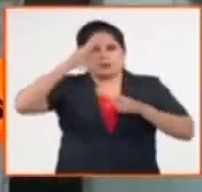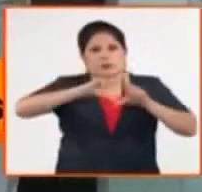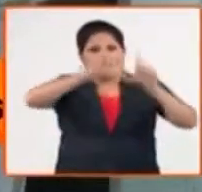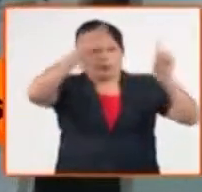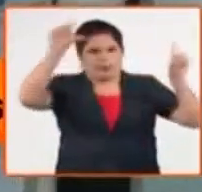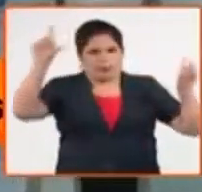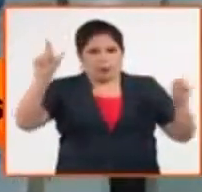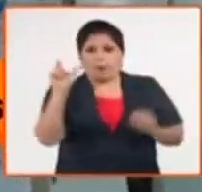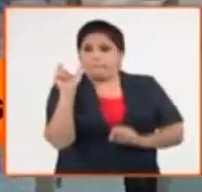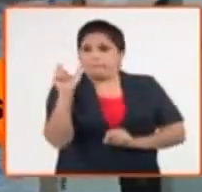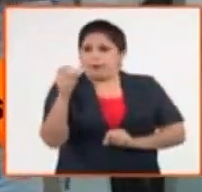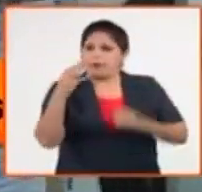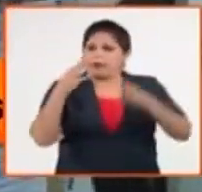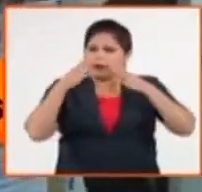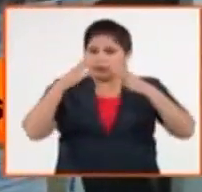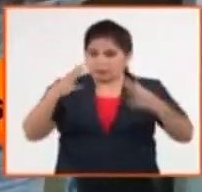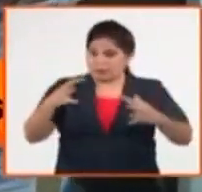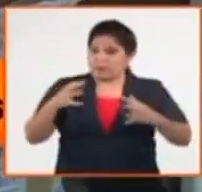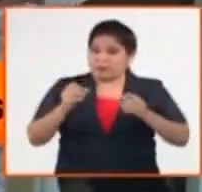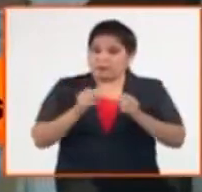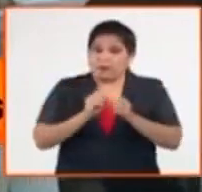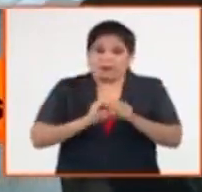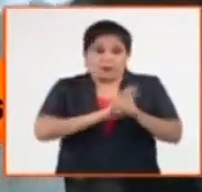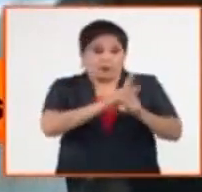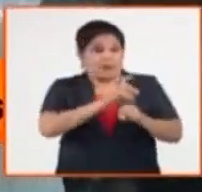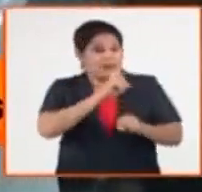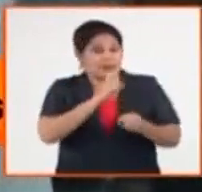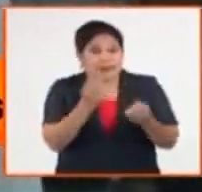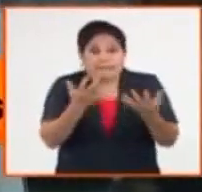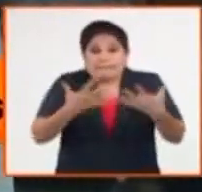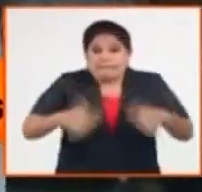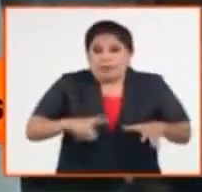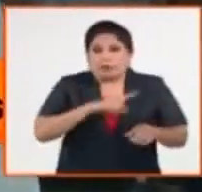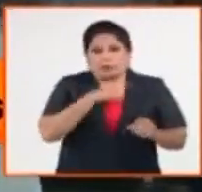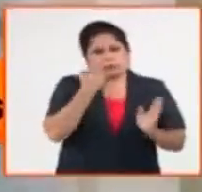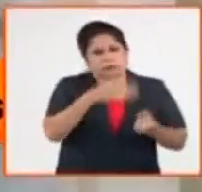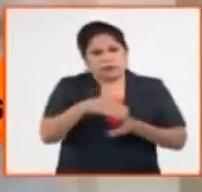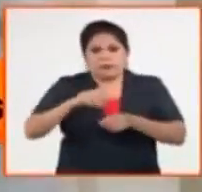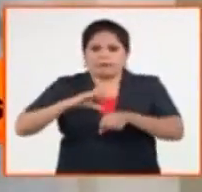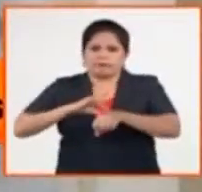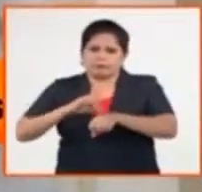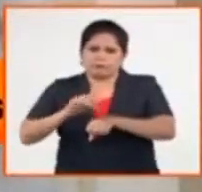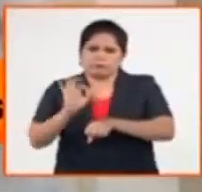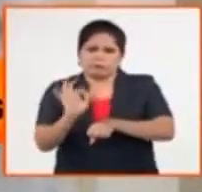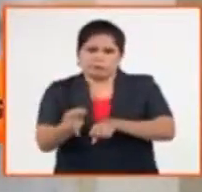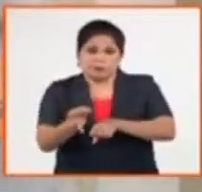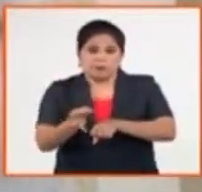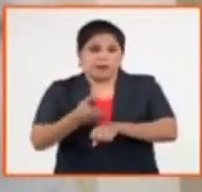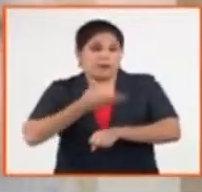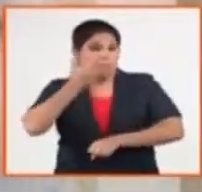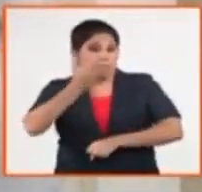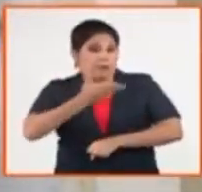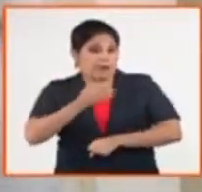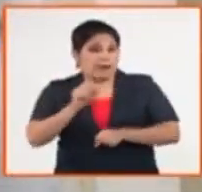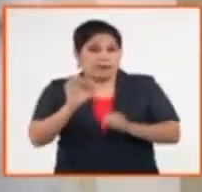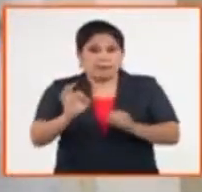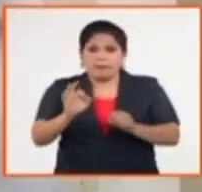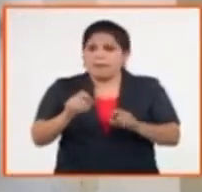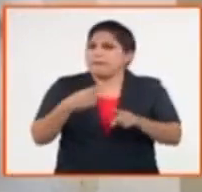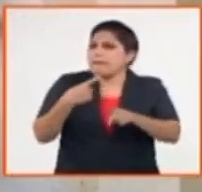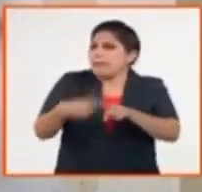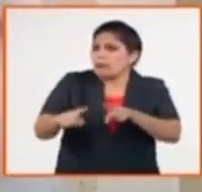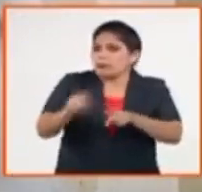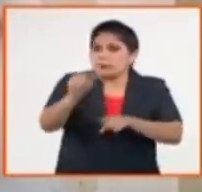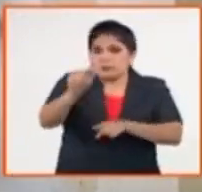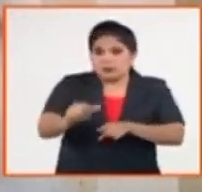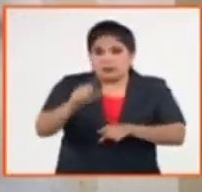que matizan la crudeza de la pandemia, el miedo a la pérdida y a la enfermedad. Poética a la que se suma el hecho de ver a